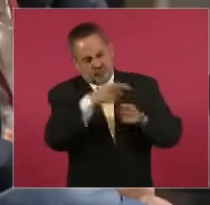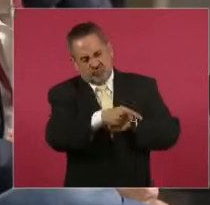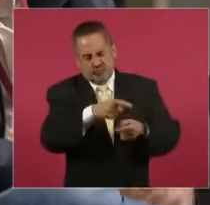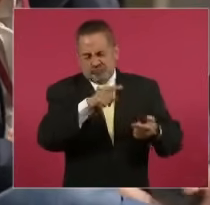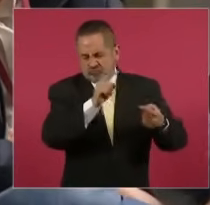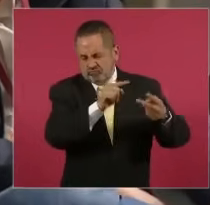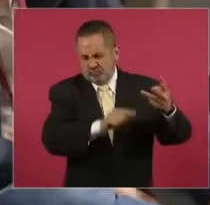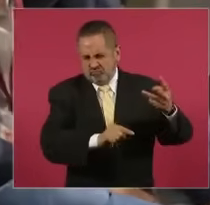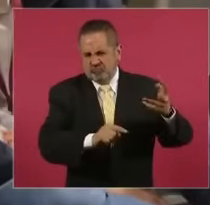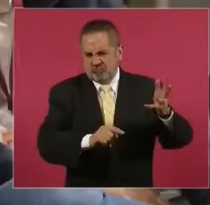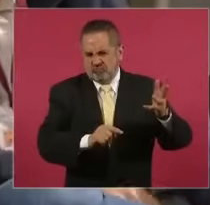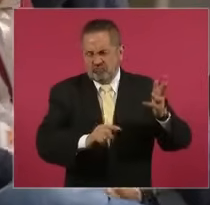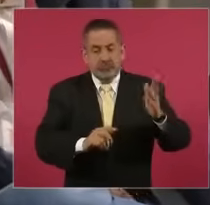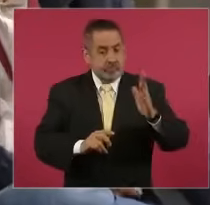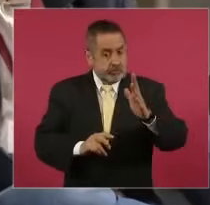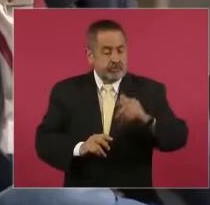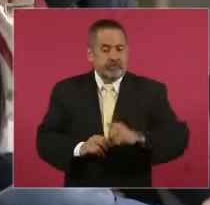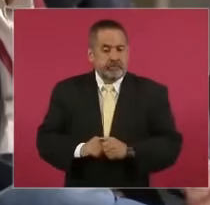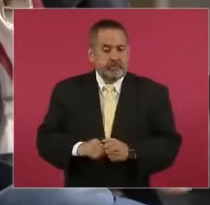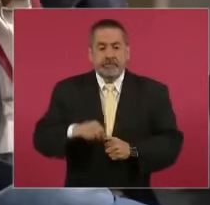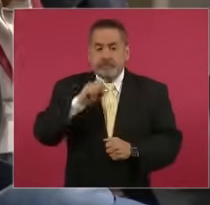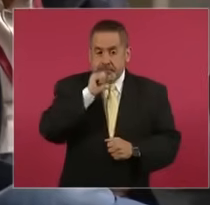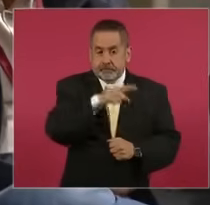y también presentaron aquí